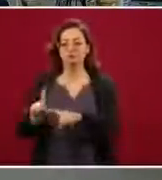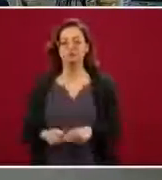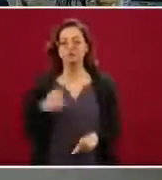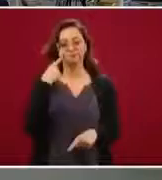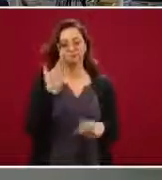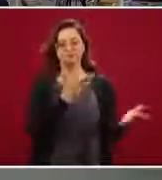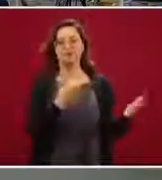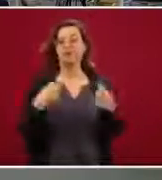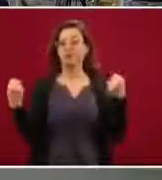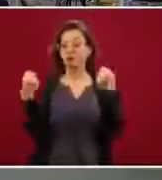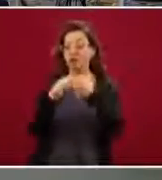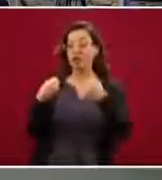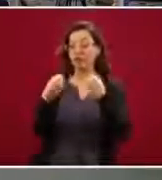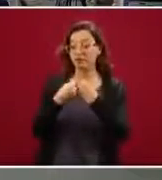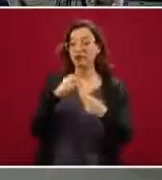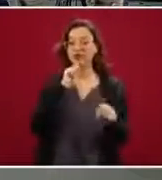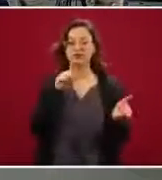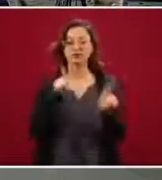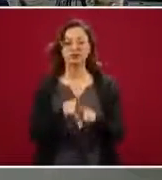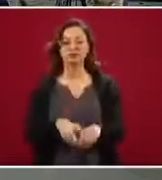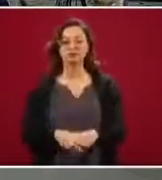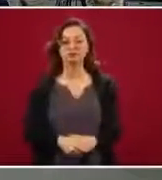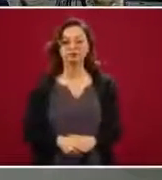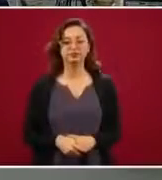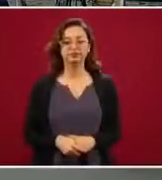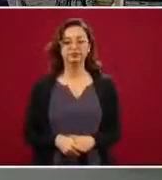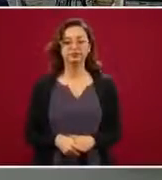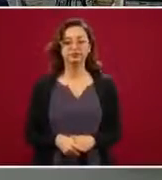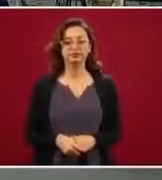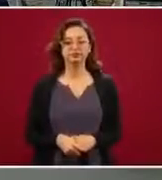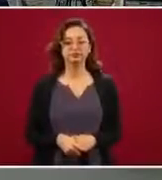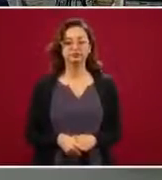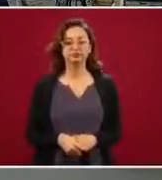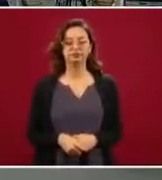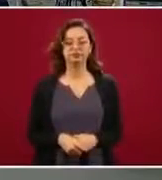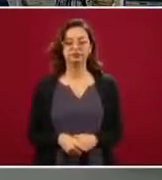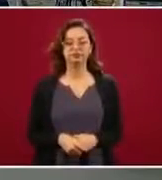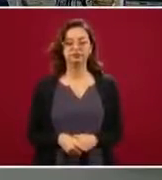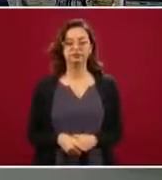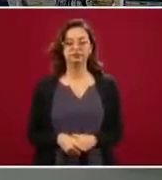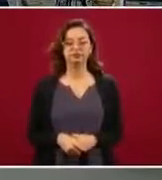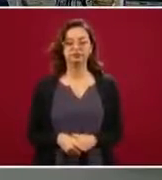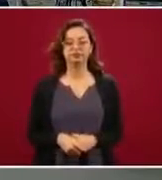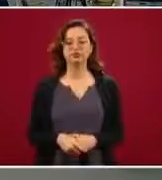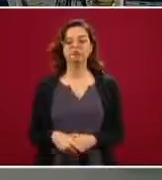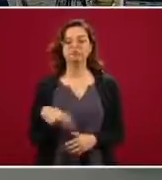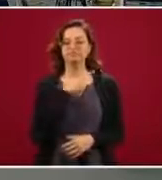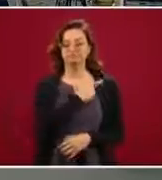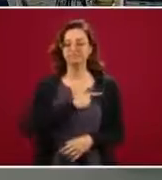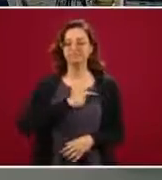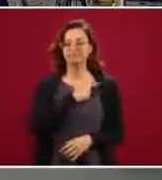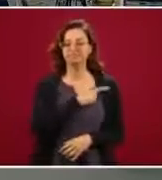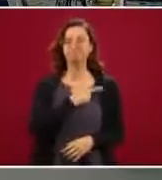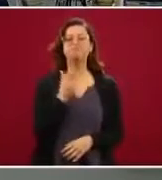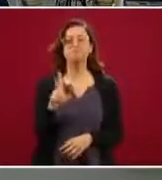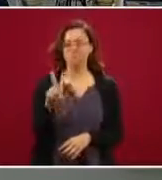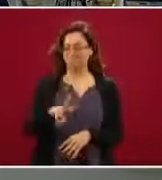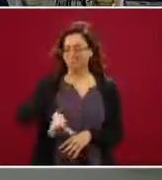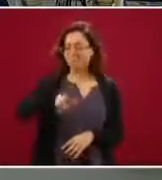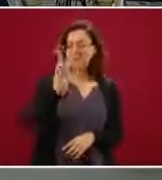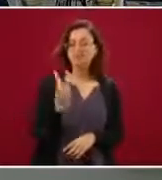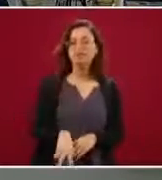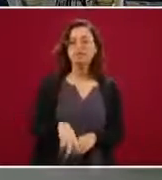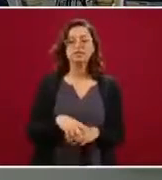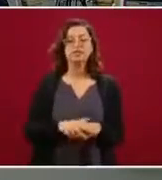Y las fronteras, perdón, también, que fue tu pregunta. Con gusto, presidente. Efectivamente,